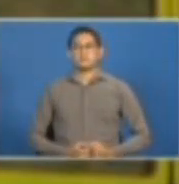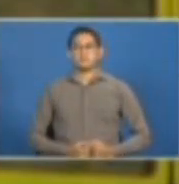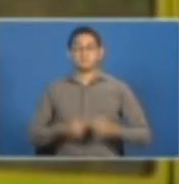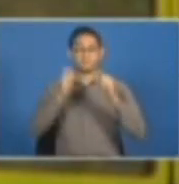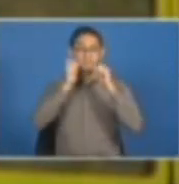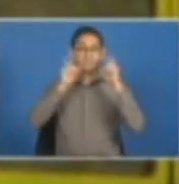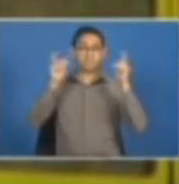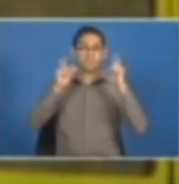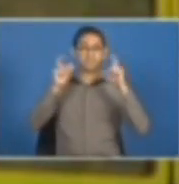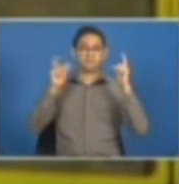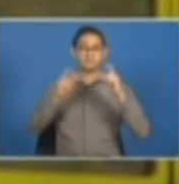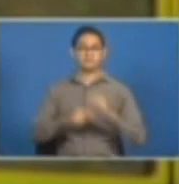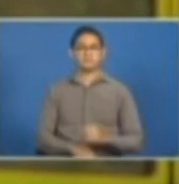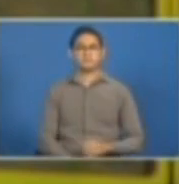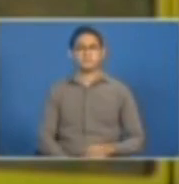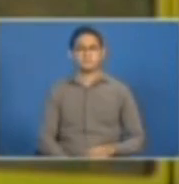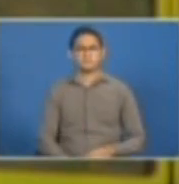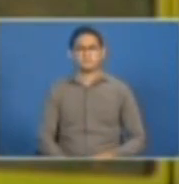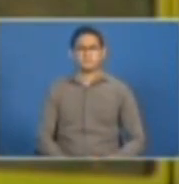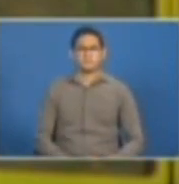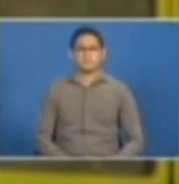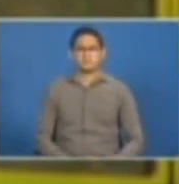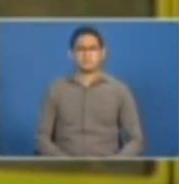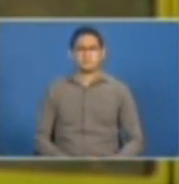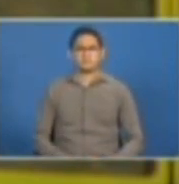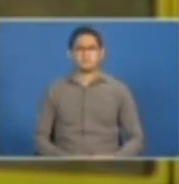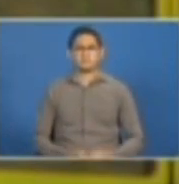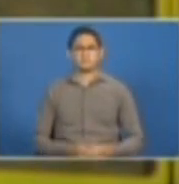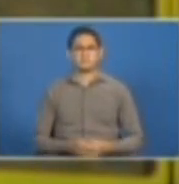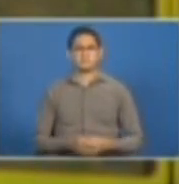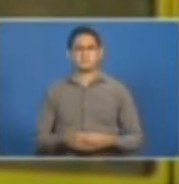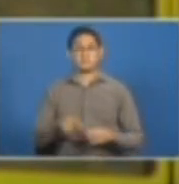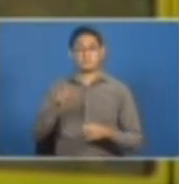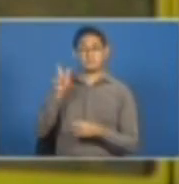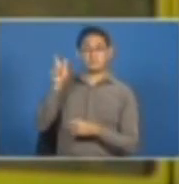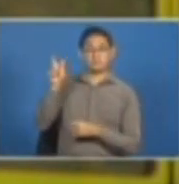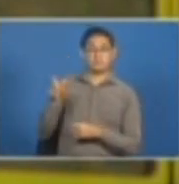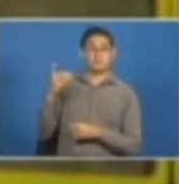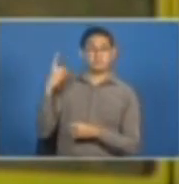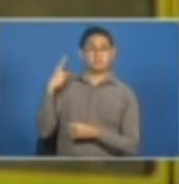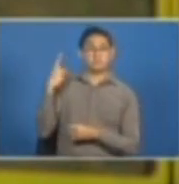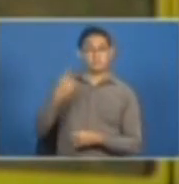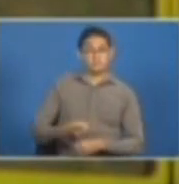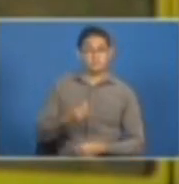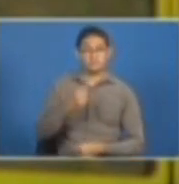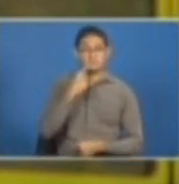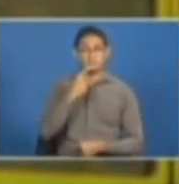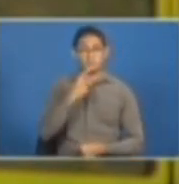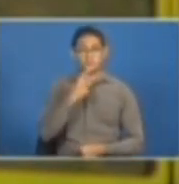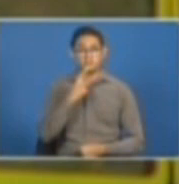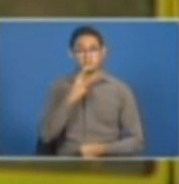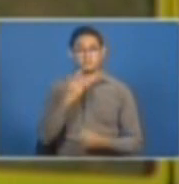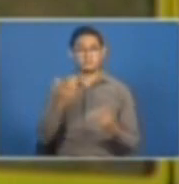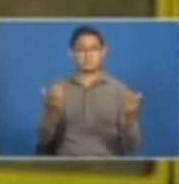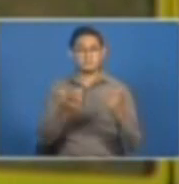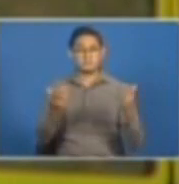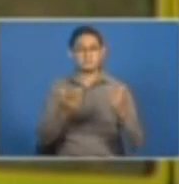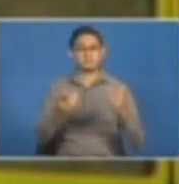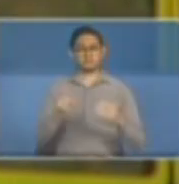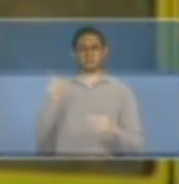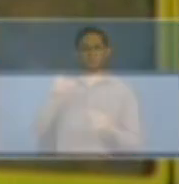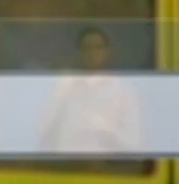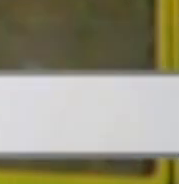Increíble, Panamá. A mi lado, una diputada, tres exdiputados, dos ministros de Estado y